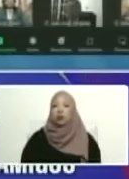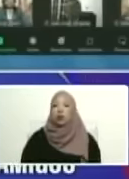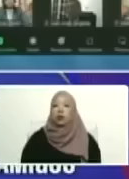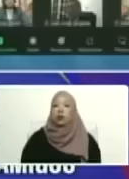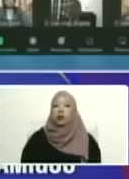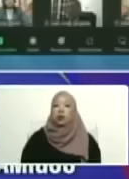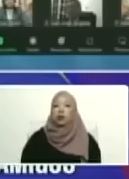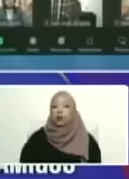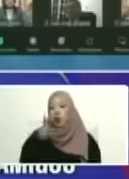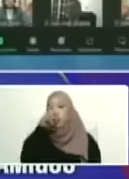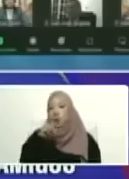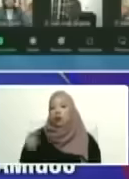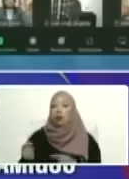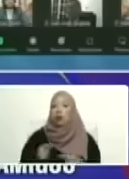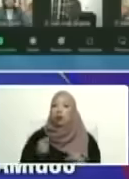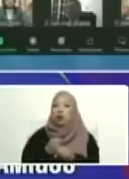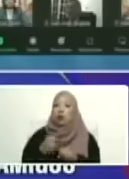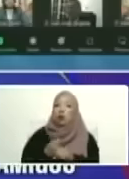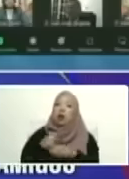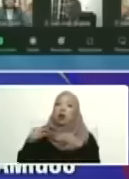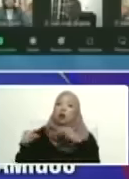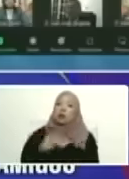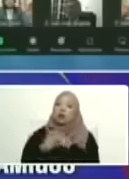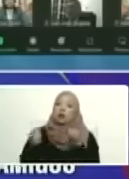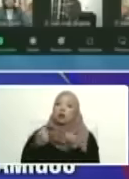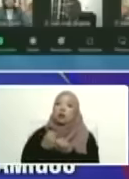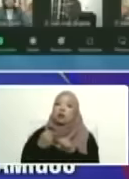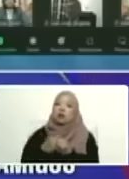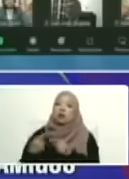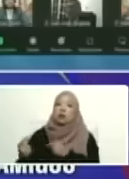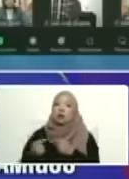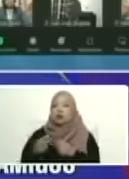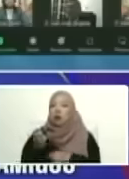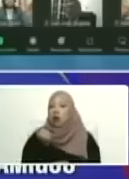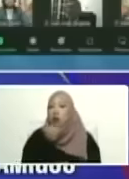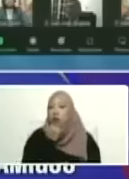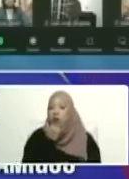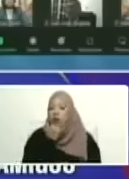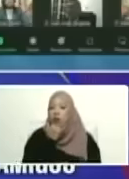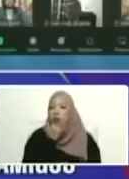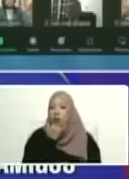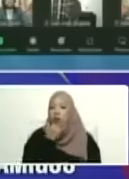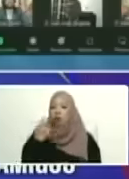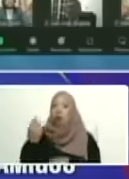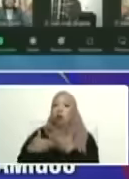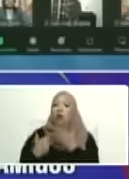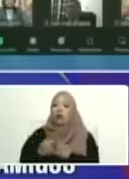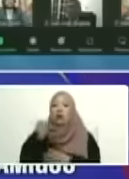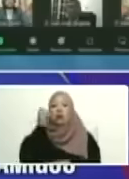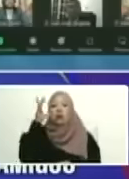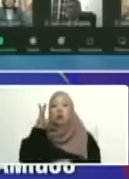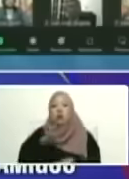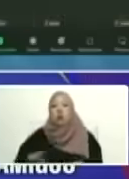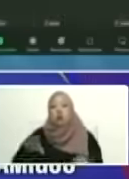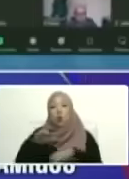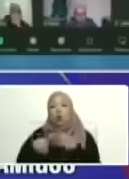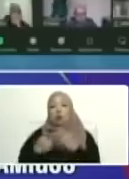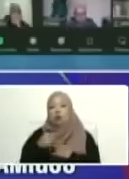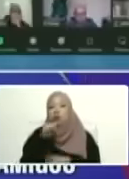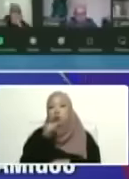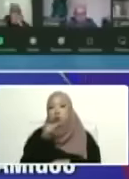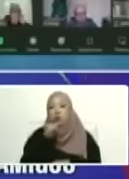han sido años de agresión, de errores, de desconocimiento, de conspiración.